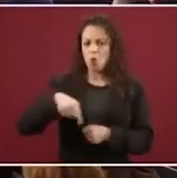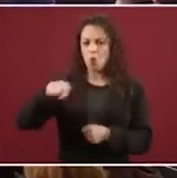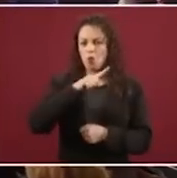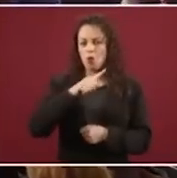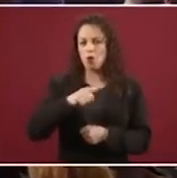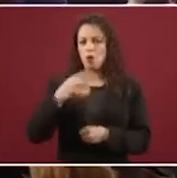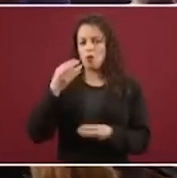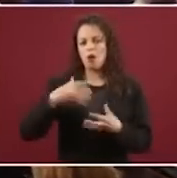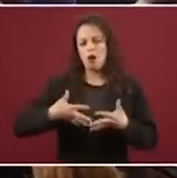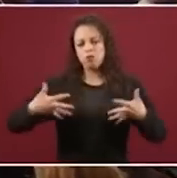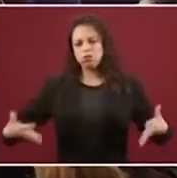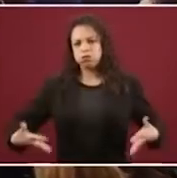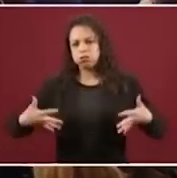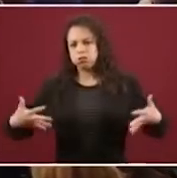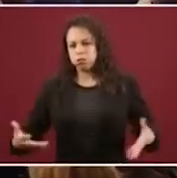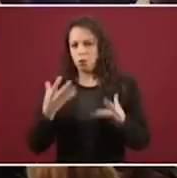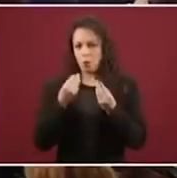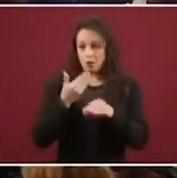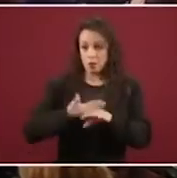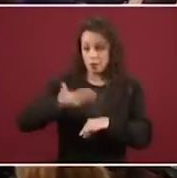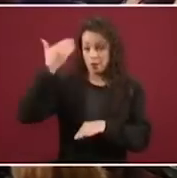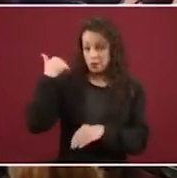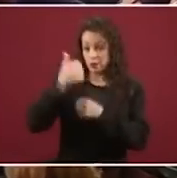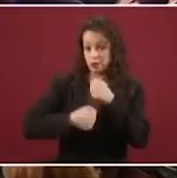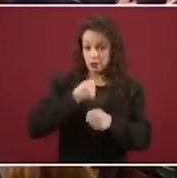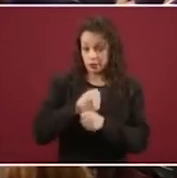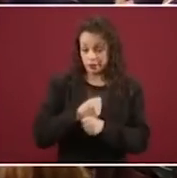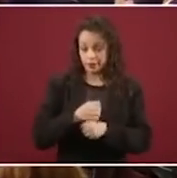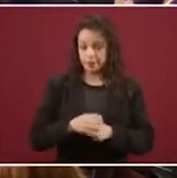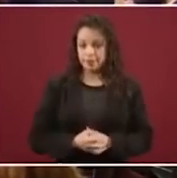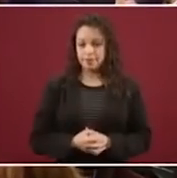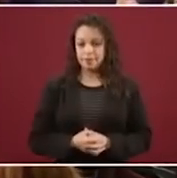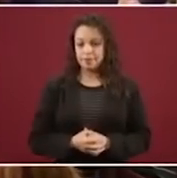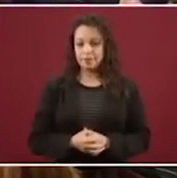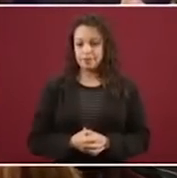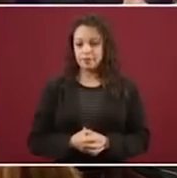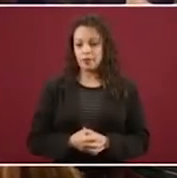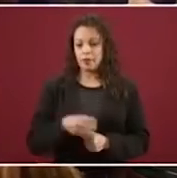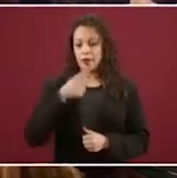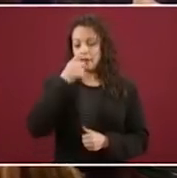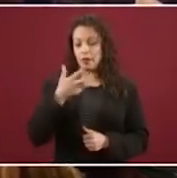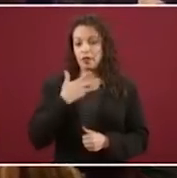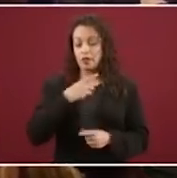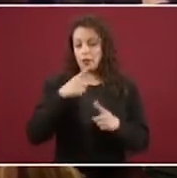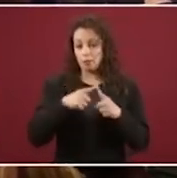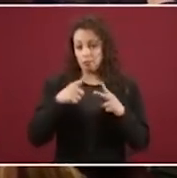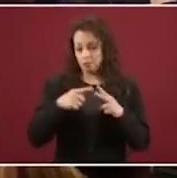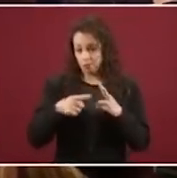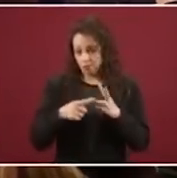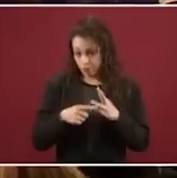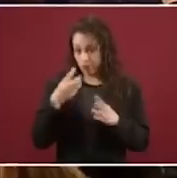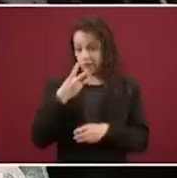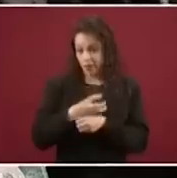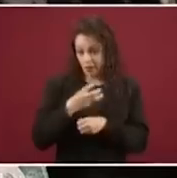en el sexenio pasado se dispuso, primera, segunda y tercera etapa, la instalación de bebederos de